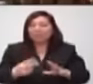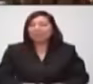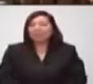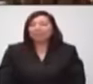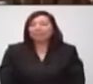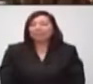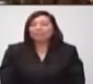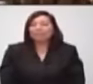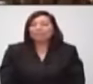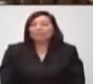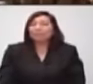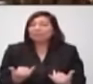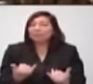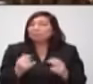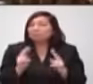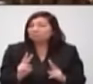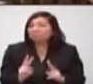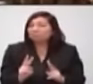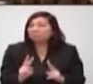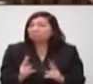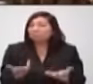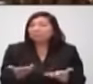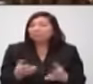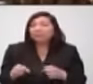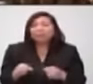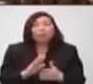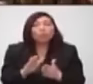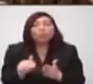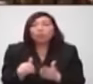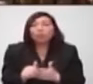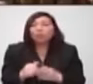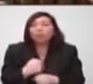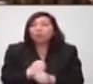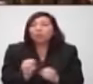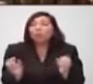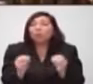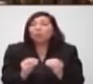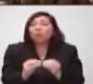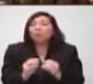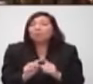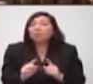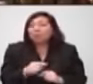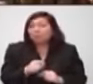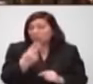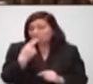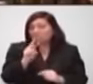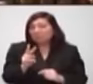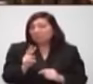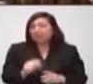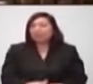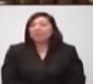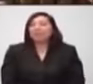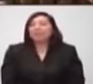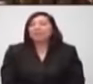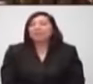fecha. Entonces, estamos viendo que se está realizando todas estas obras en conjunto. Pero usted, por ejemplo, vamos a referirnos a